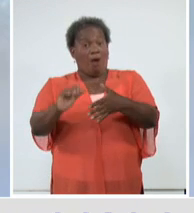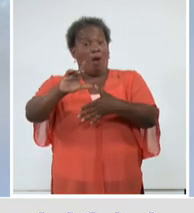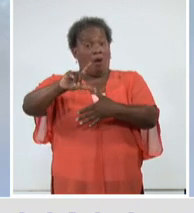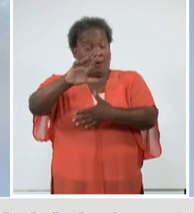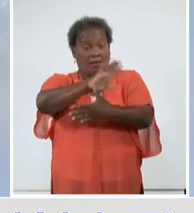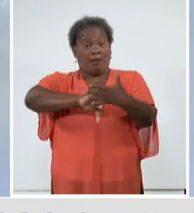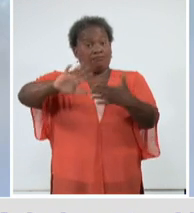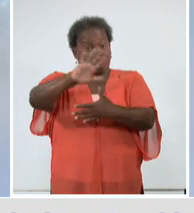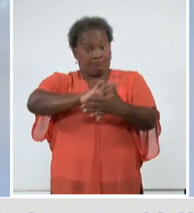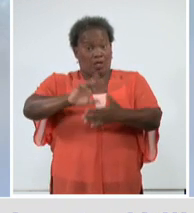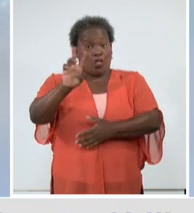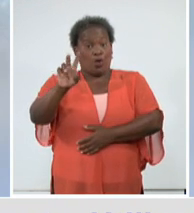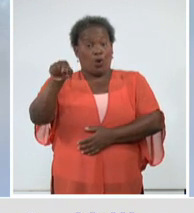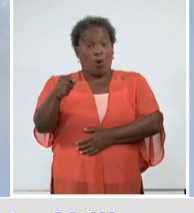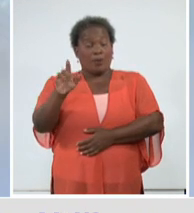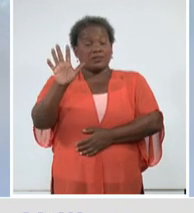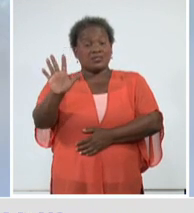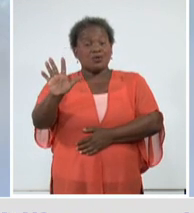del